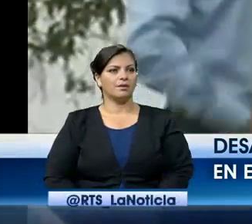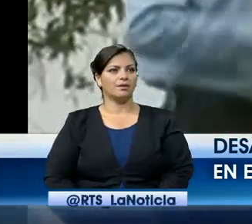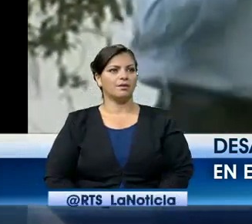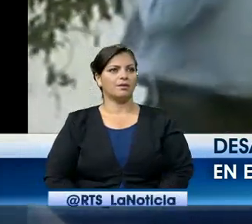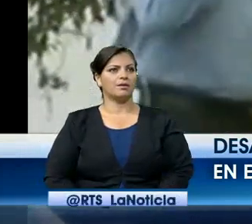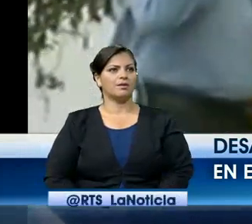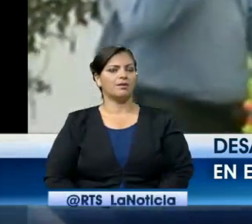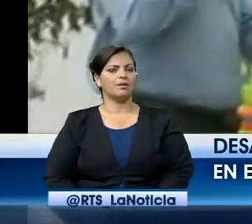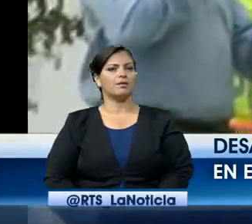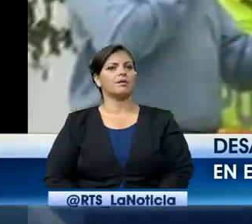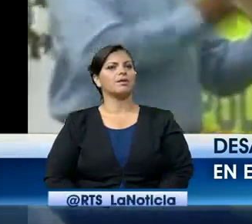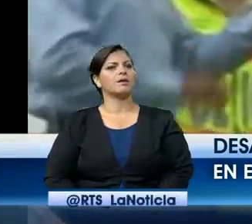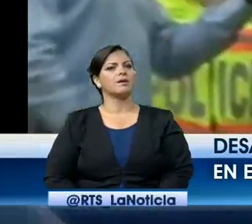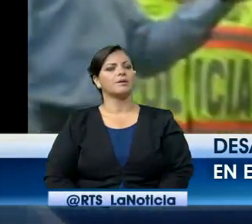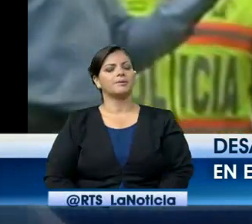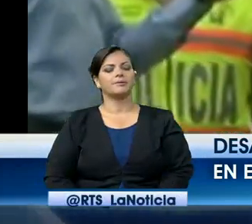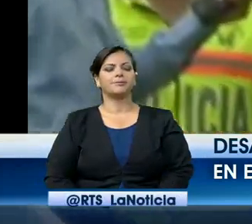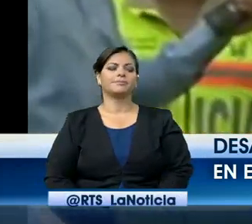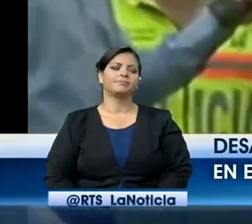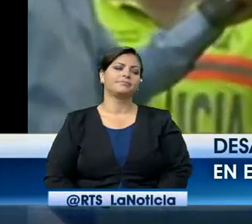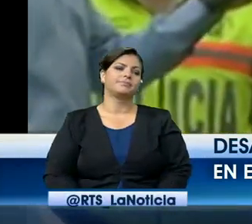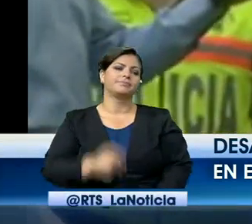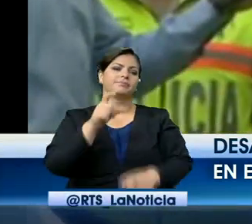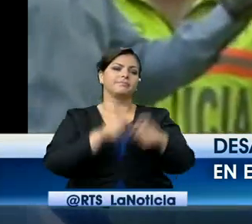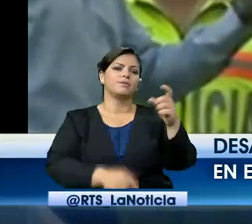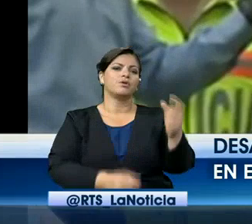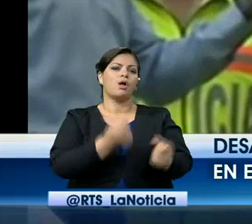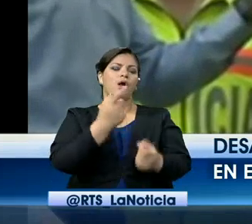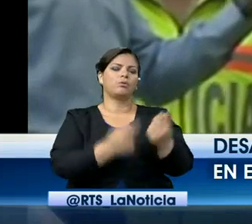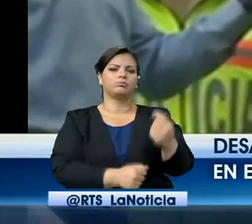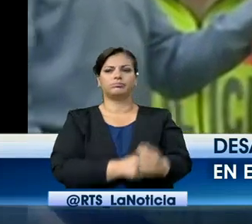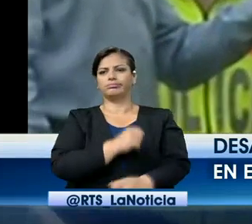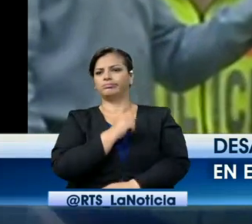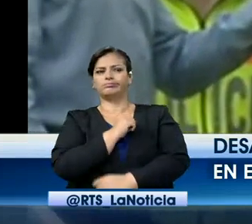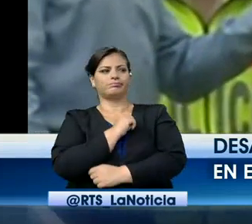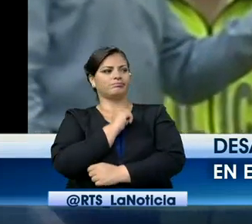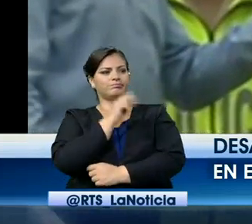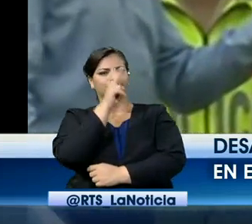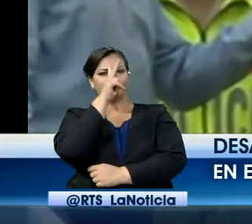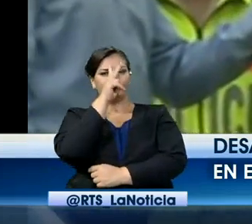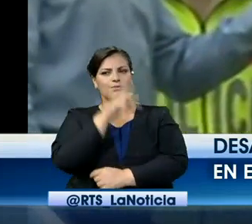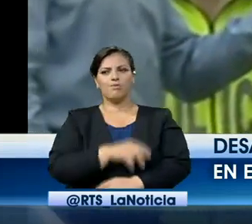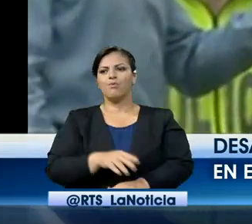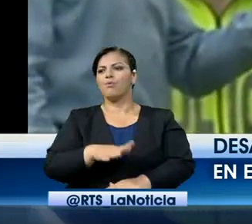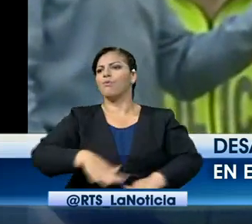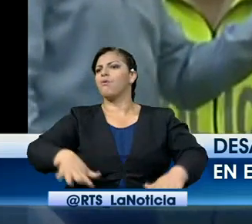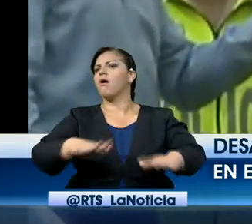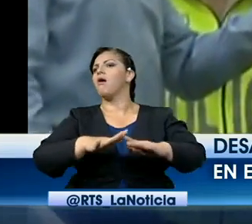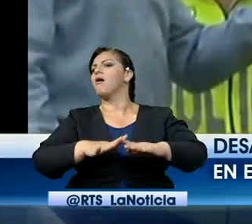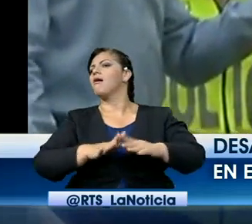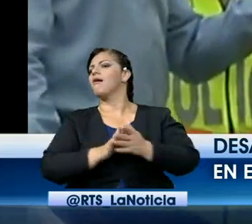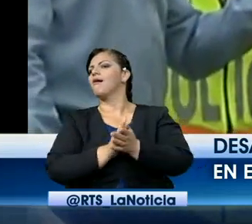Desafortunadamente, las personas del lugar tomaron posesión de este espacio de forma irregular.